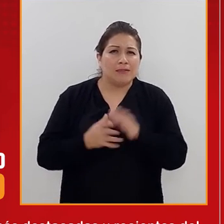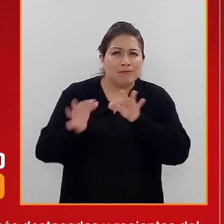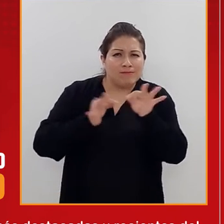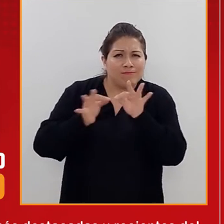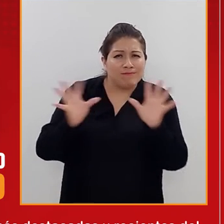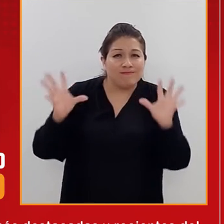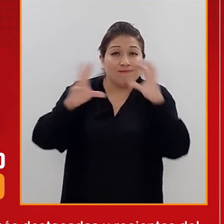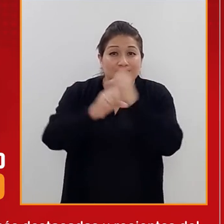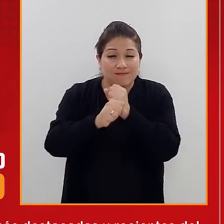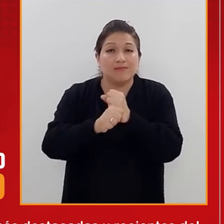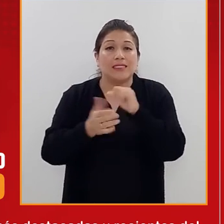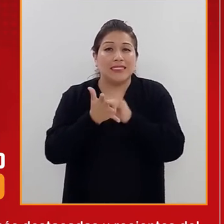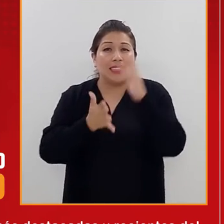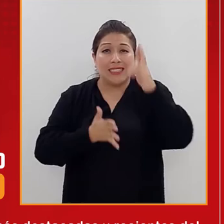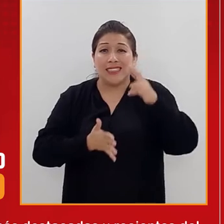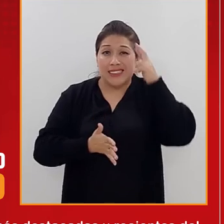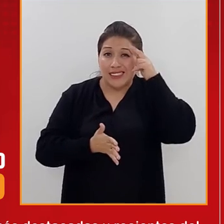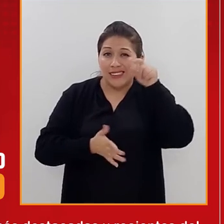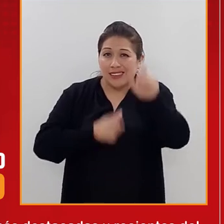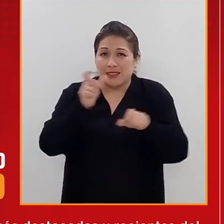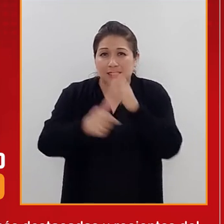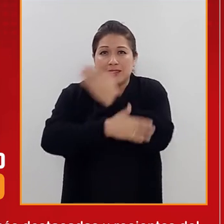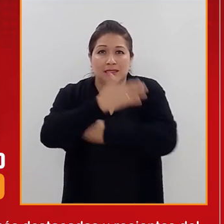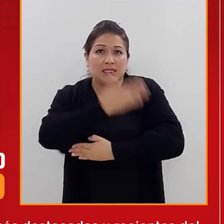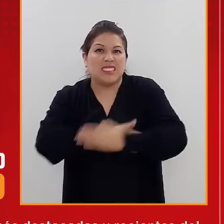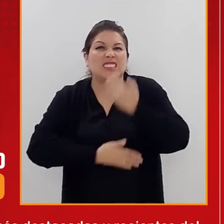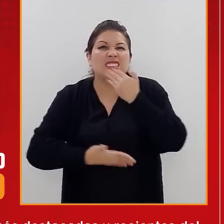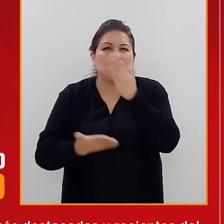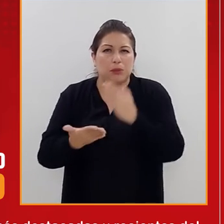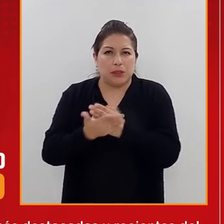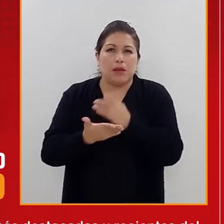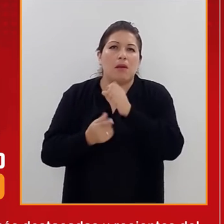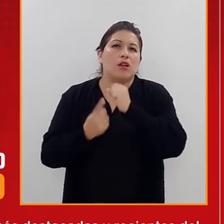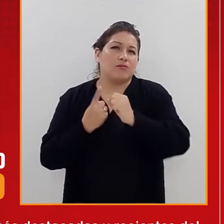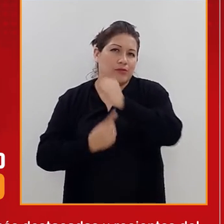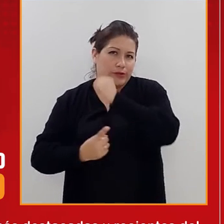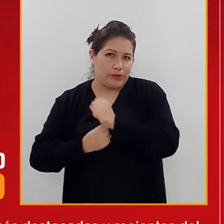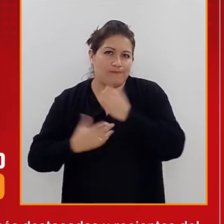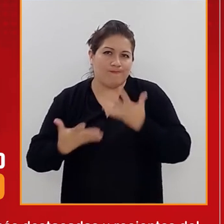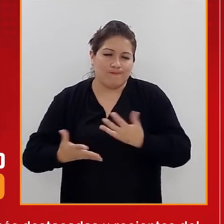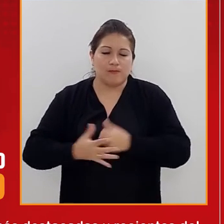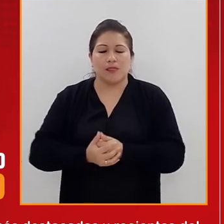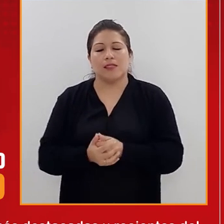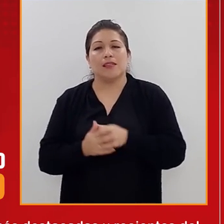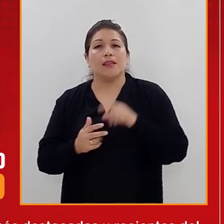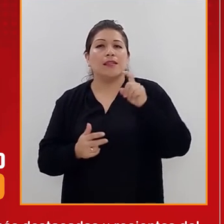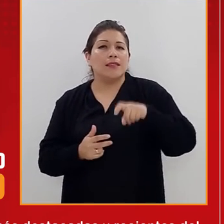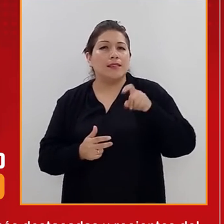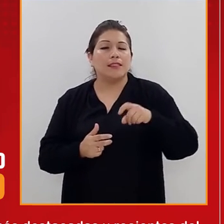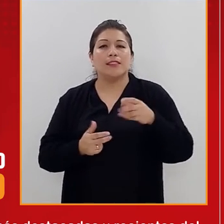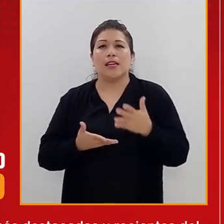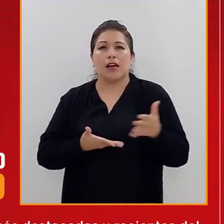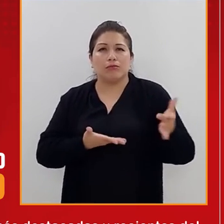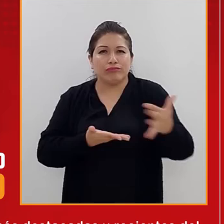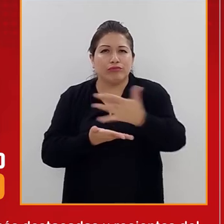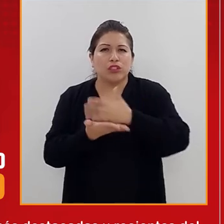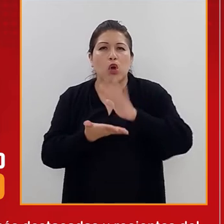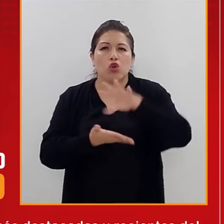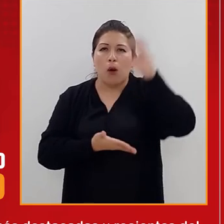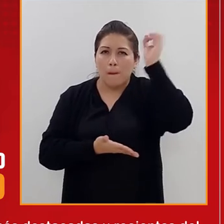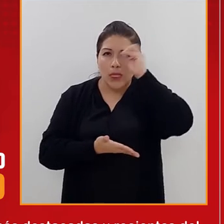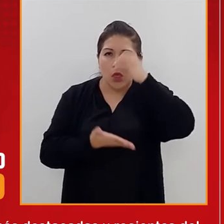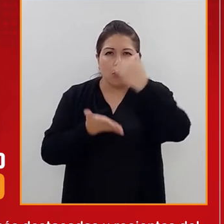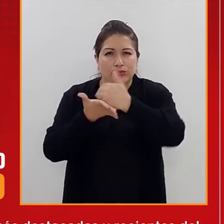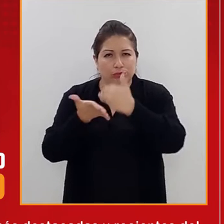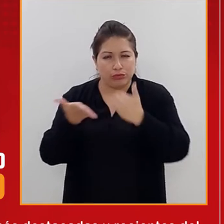ese contexto, las causas que originan la discapacidad son sobre todo sociales. Este modelo reconoce también el